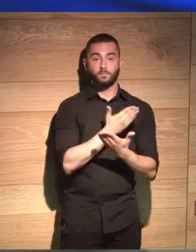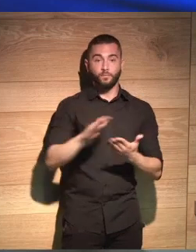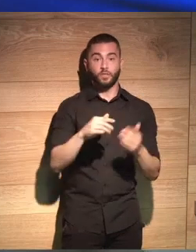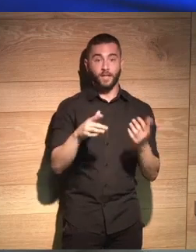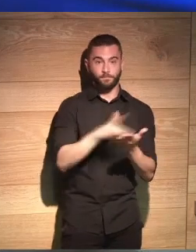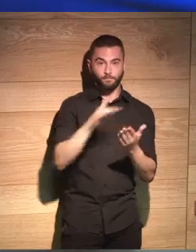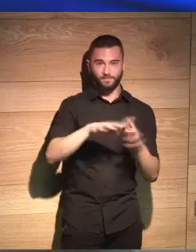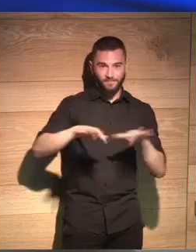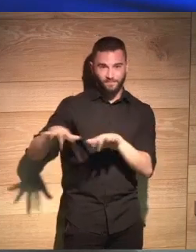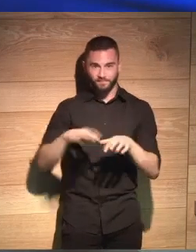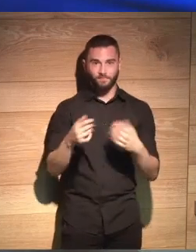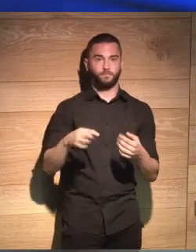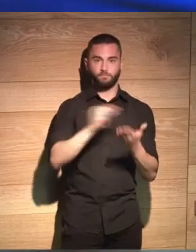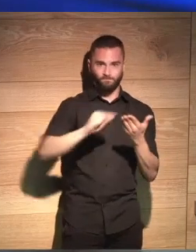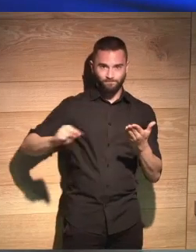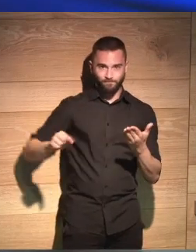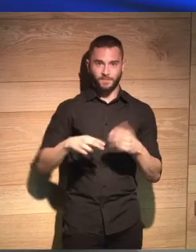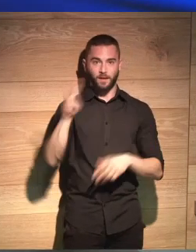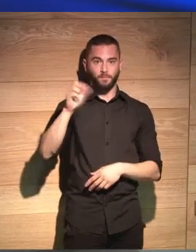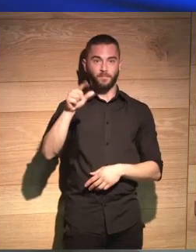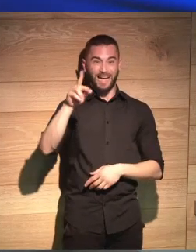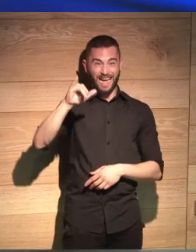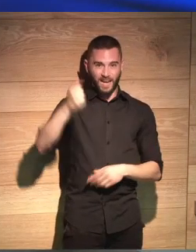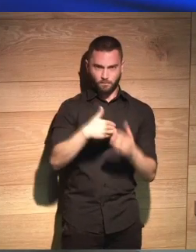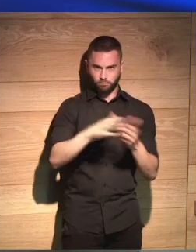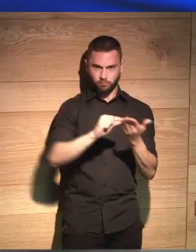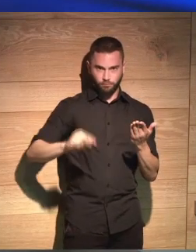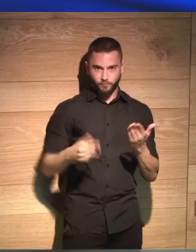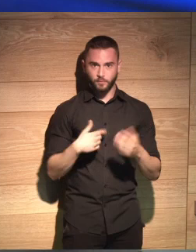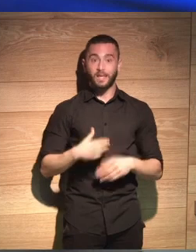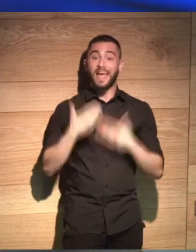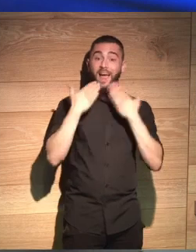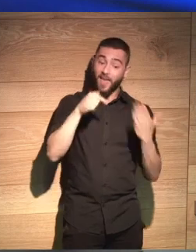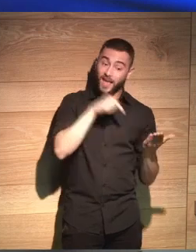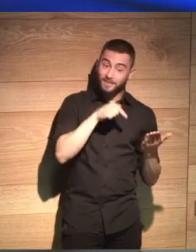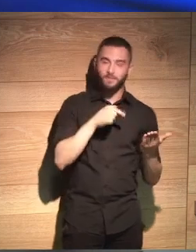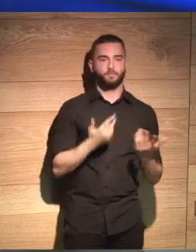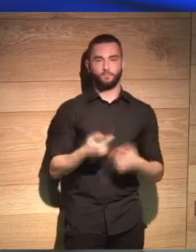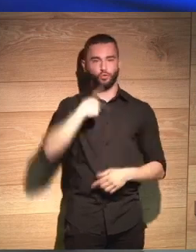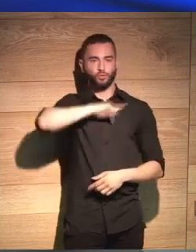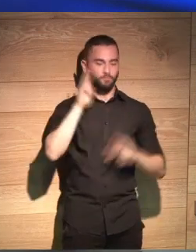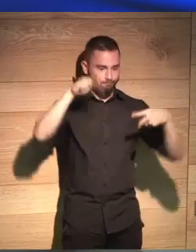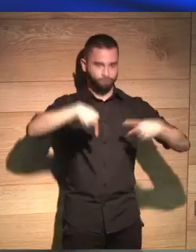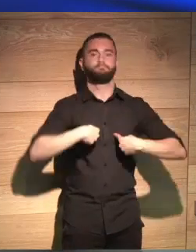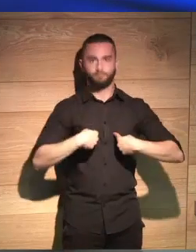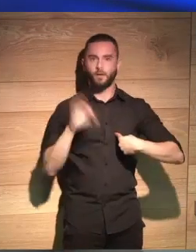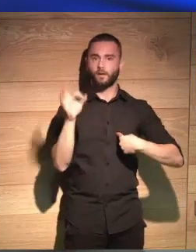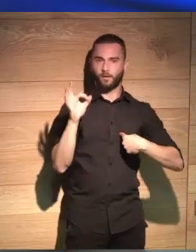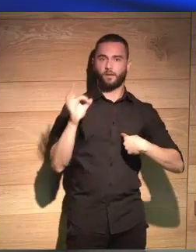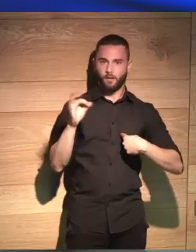nos reconocemos en ellos. Porque quizás sí, la salvación para